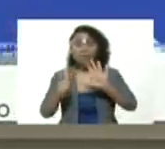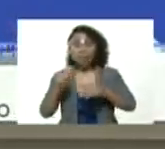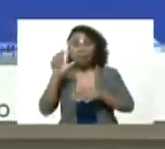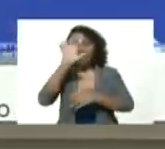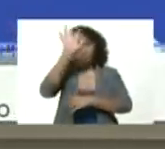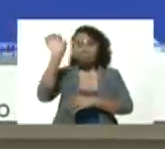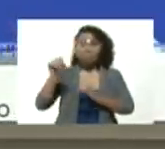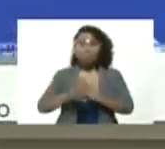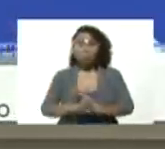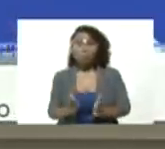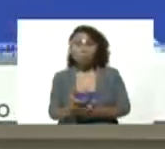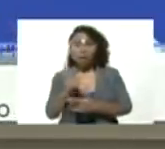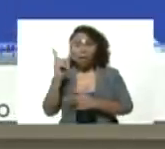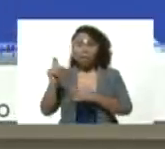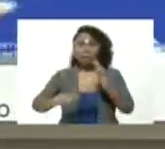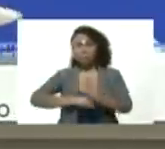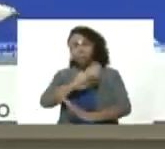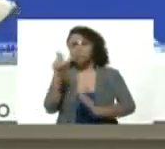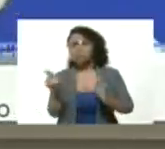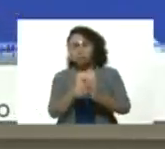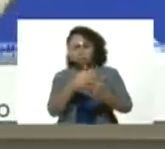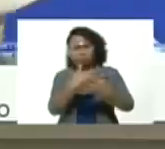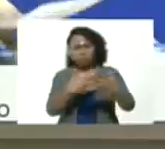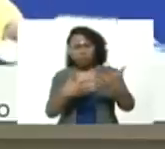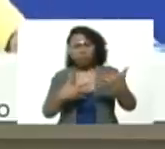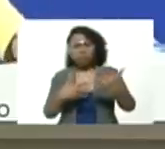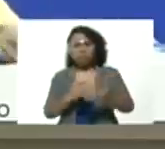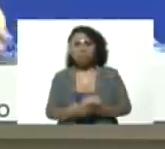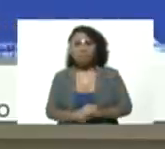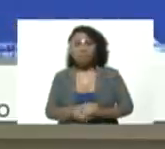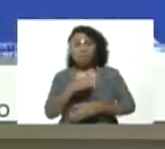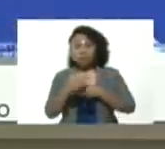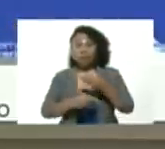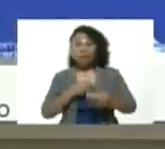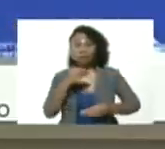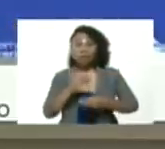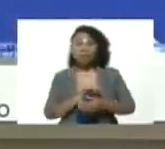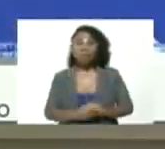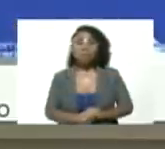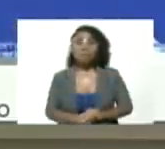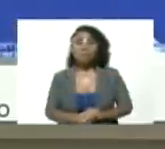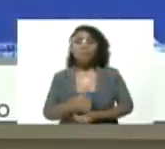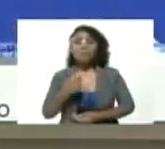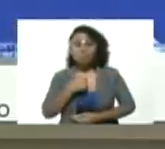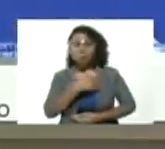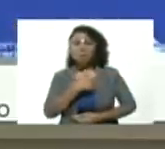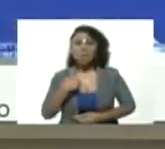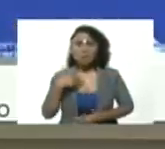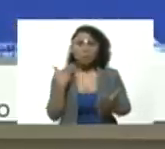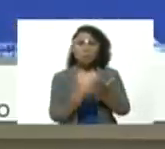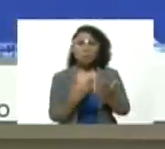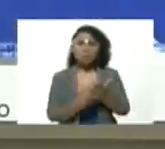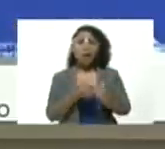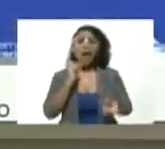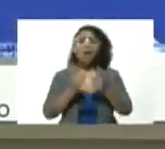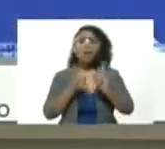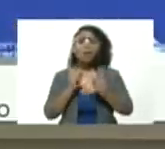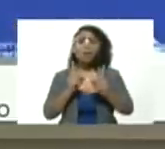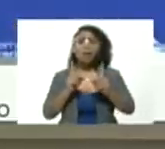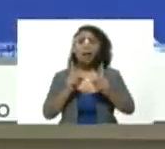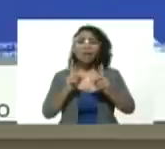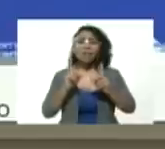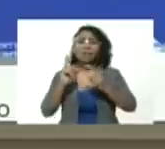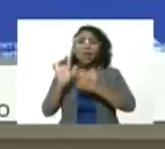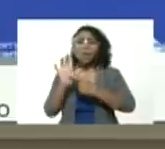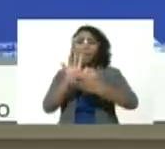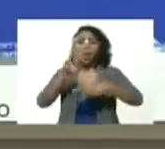mundo. Está el relato completo del daño que se ha causado. Y yo quiero mostrar algunas láminas, que